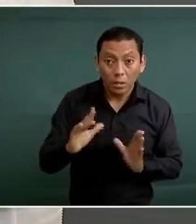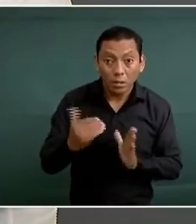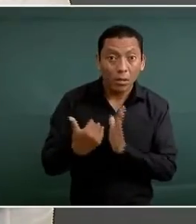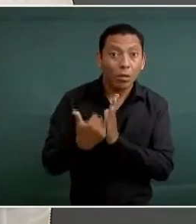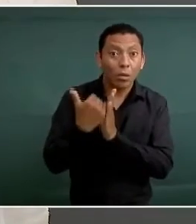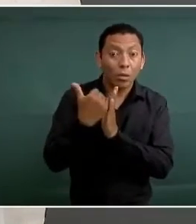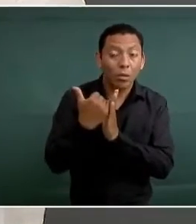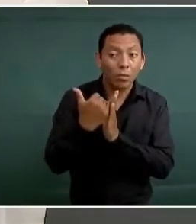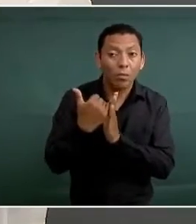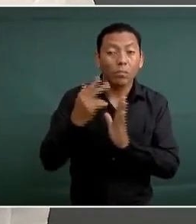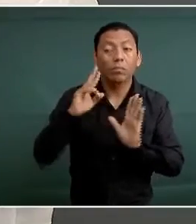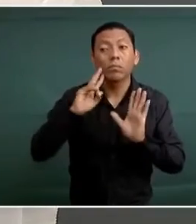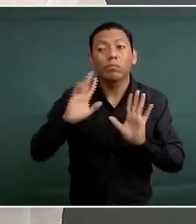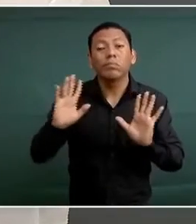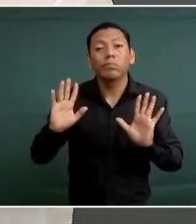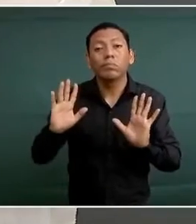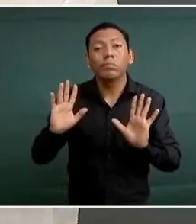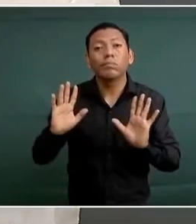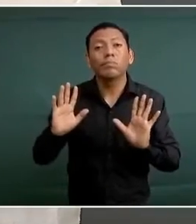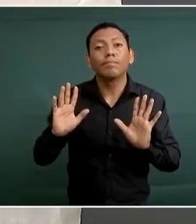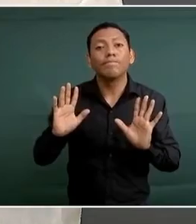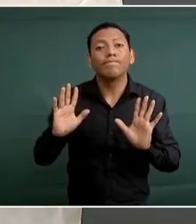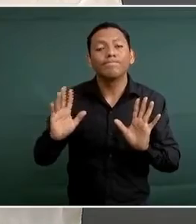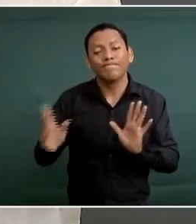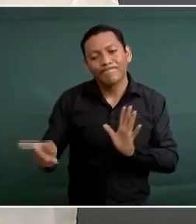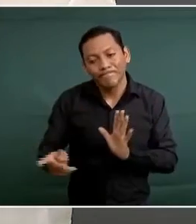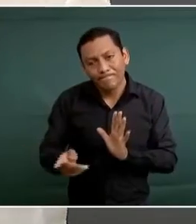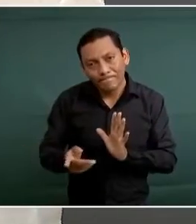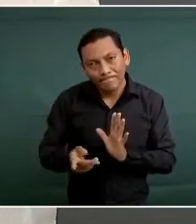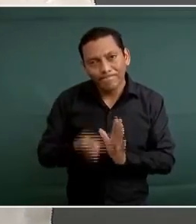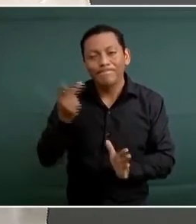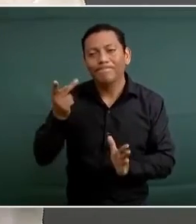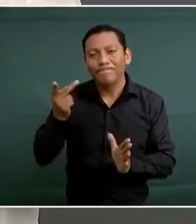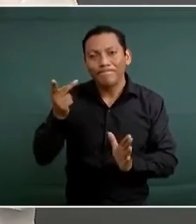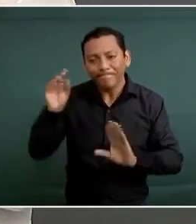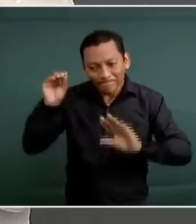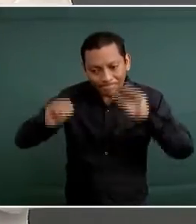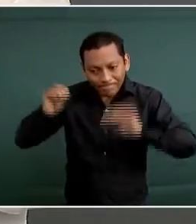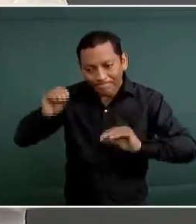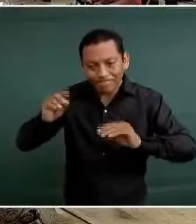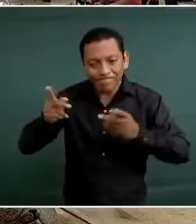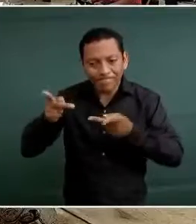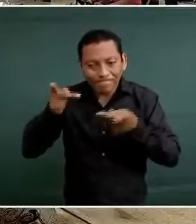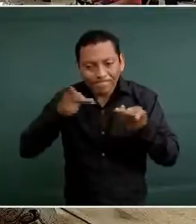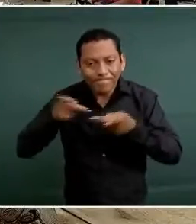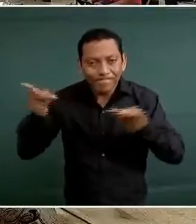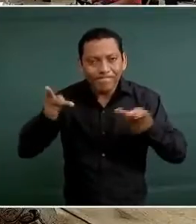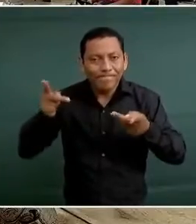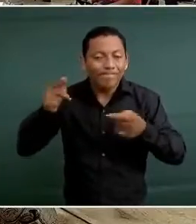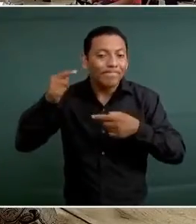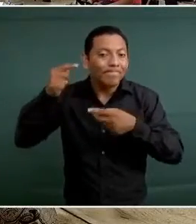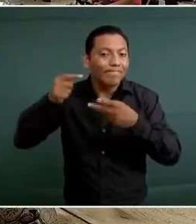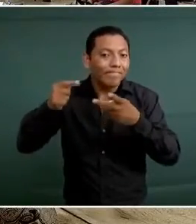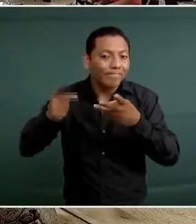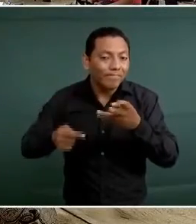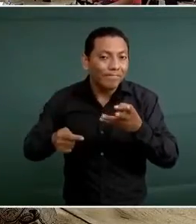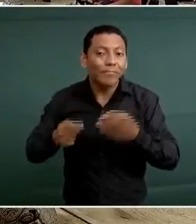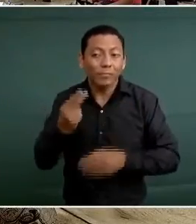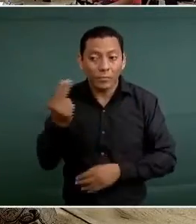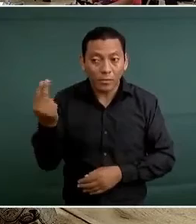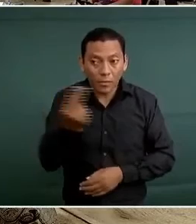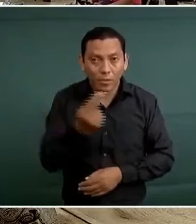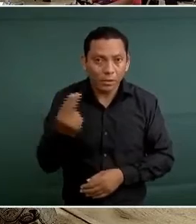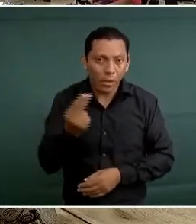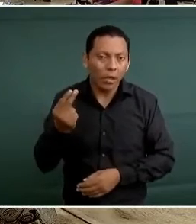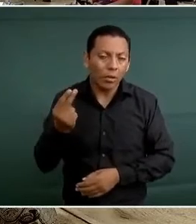pues vamos a tomar las medidas que se necesiten